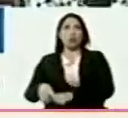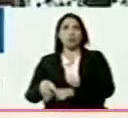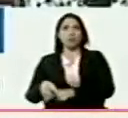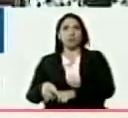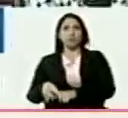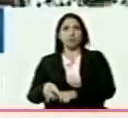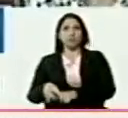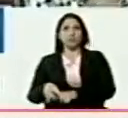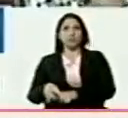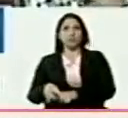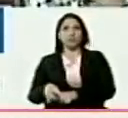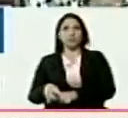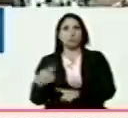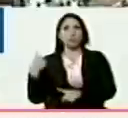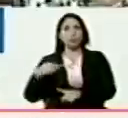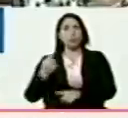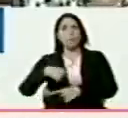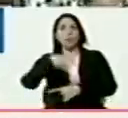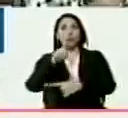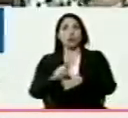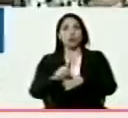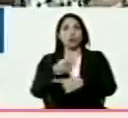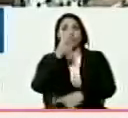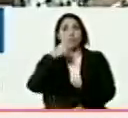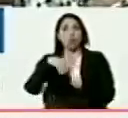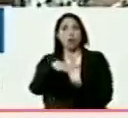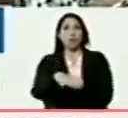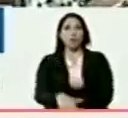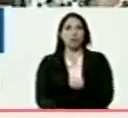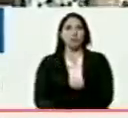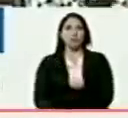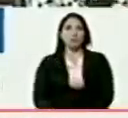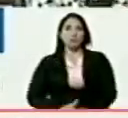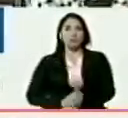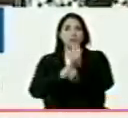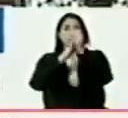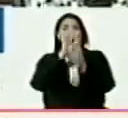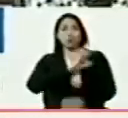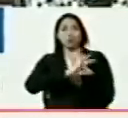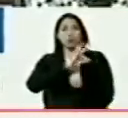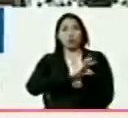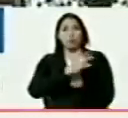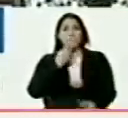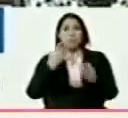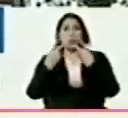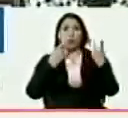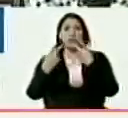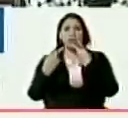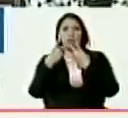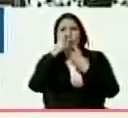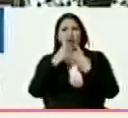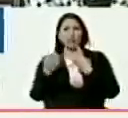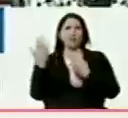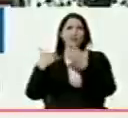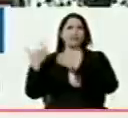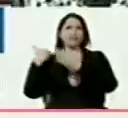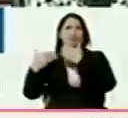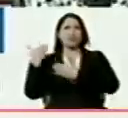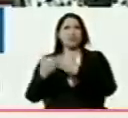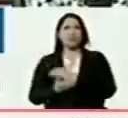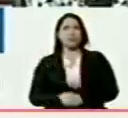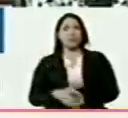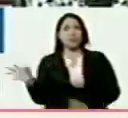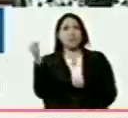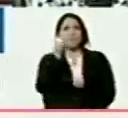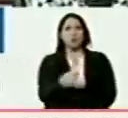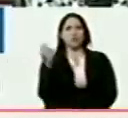que tuvo como protagonistas al pueblo, líderes sociales, políticos de la época, se impuso en